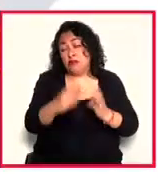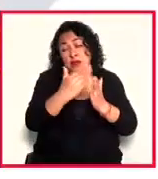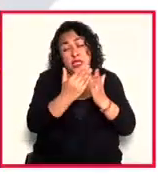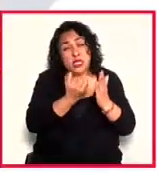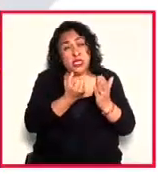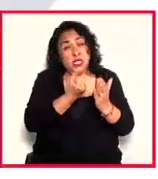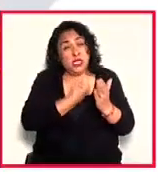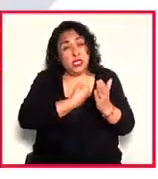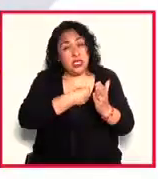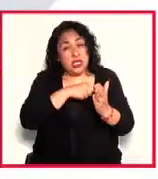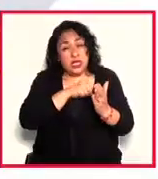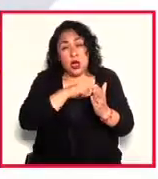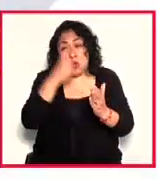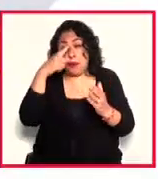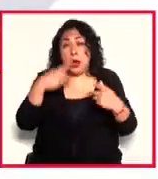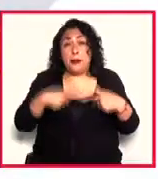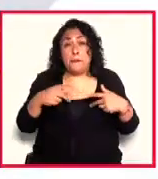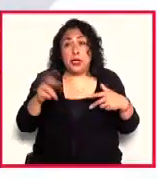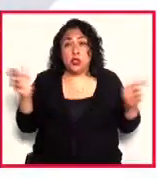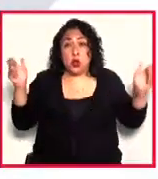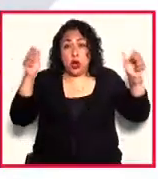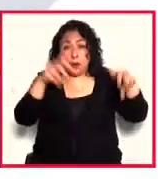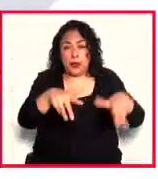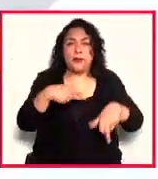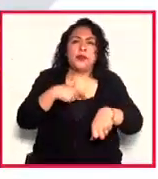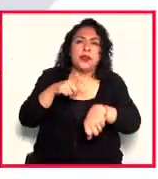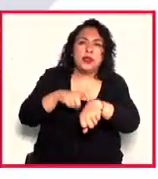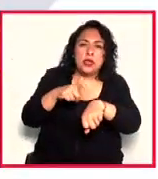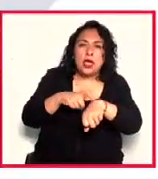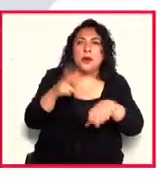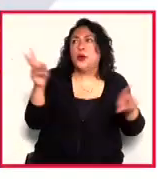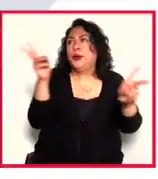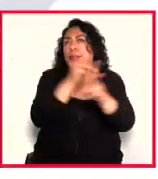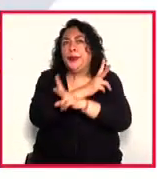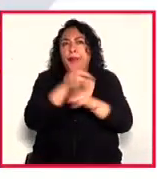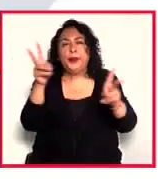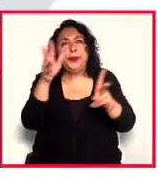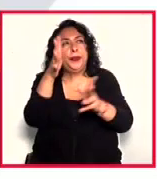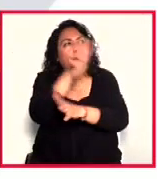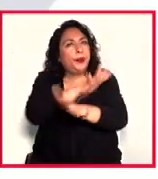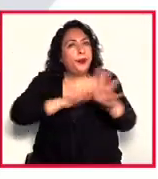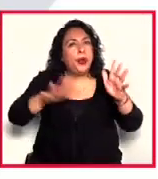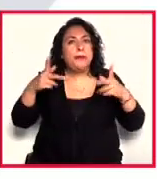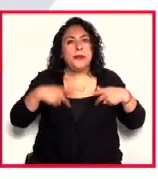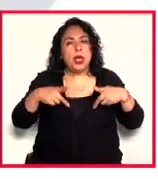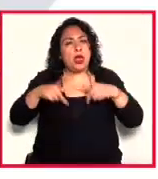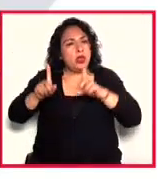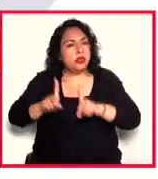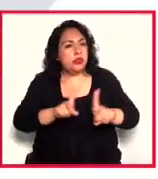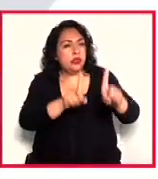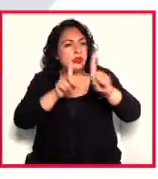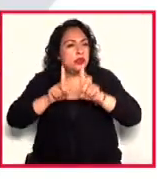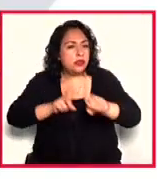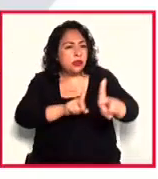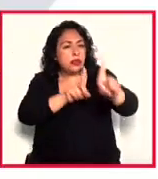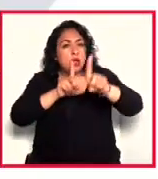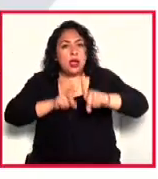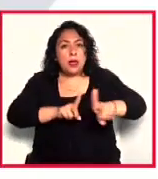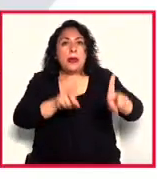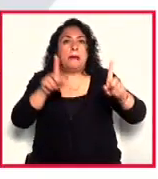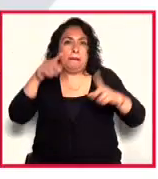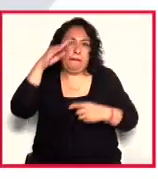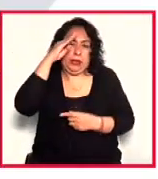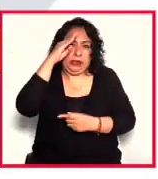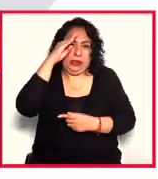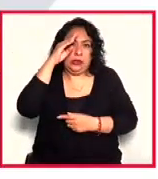espectador. Tanto la duración, la ventilación del espacio, el cómo va entrando la gente y la distancia a la que están, está pensada